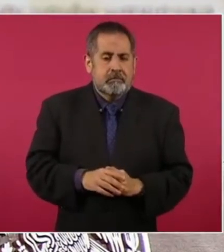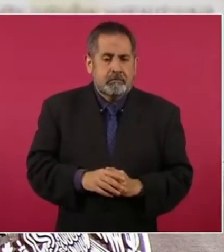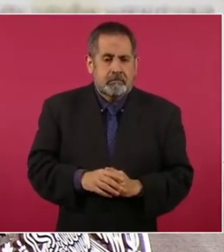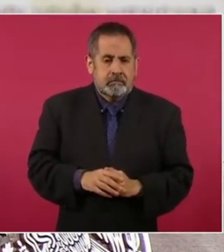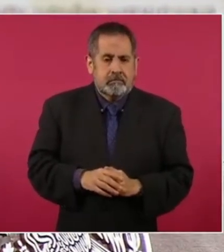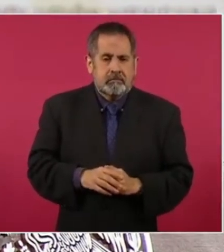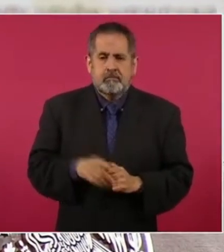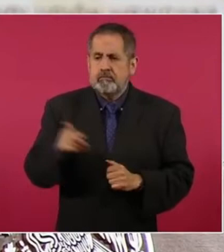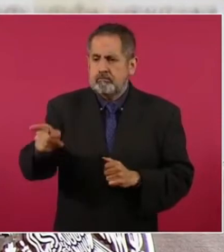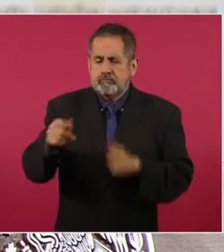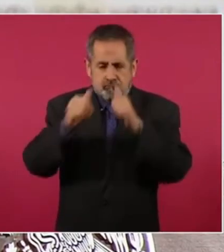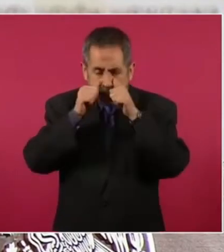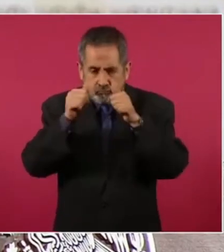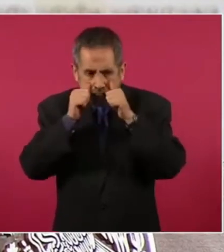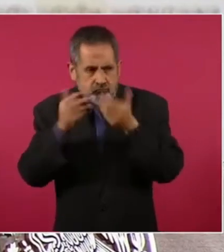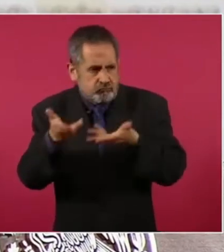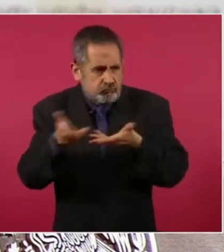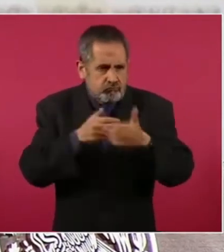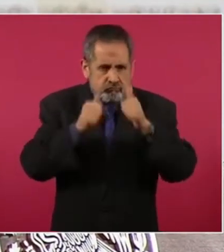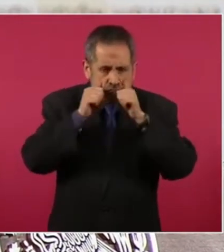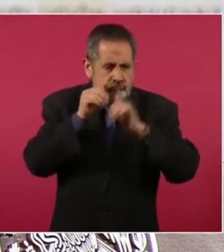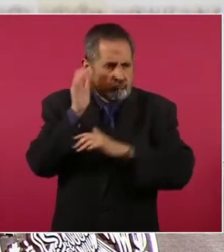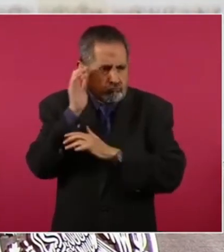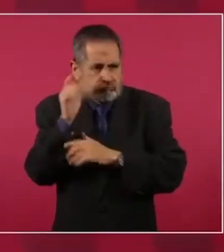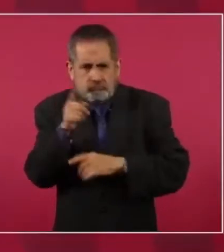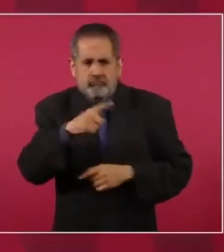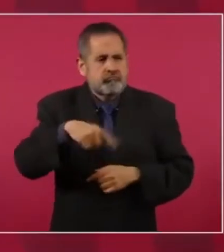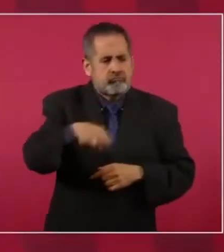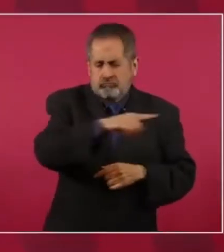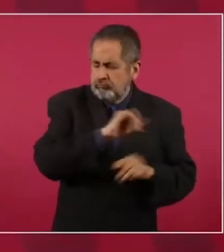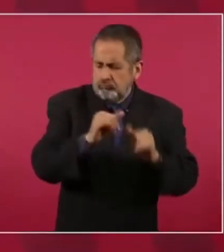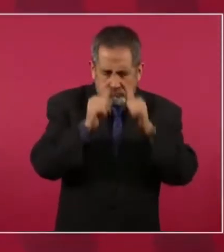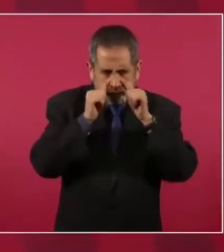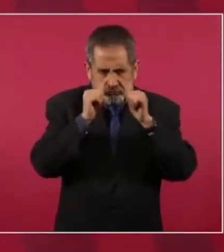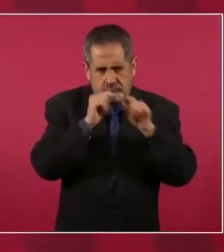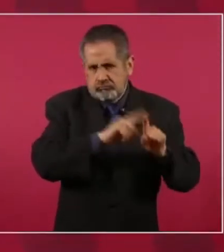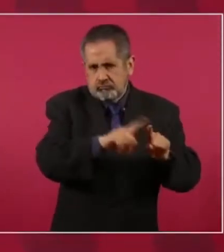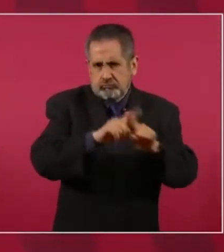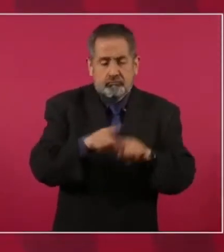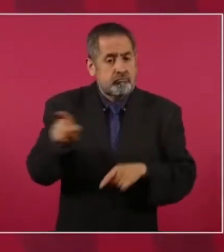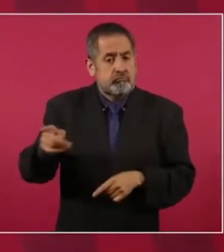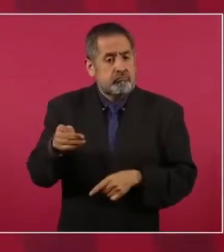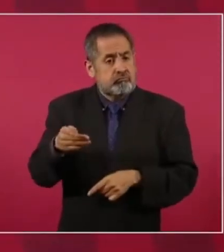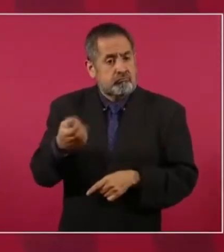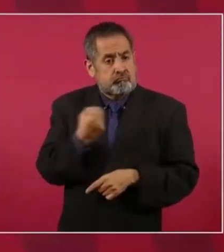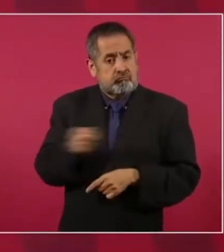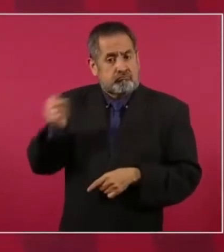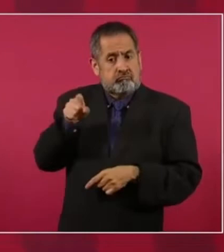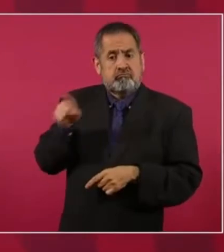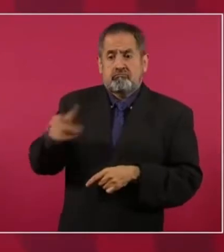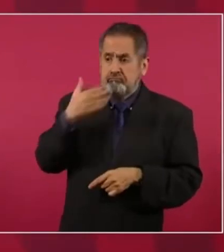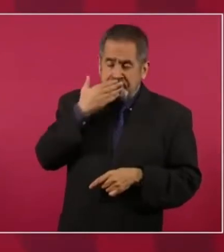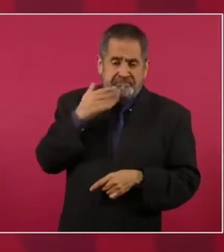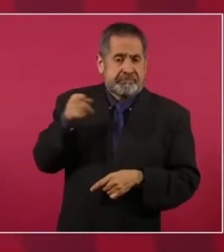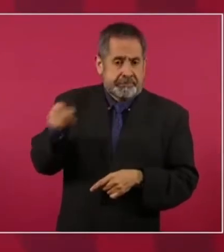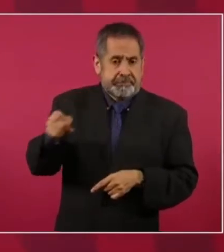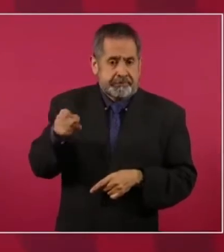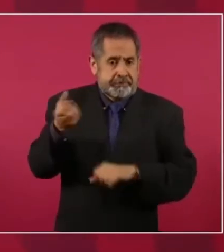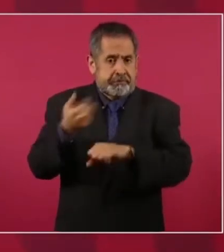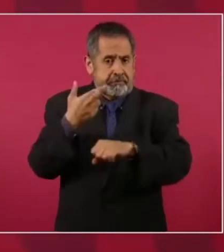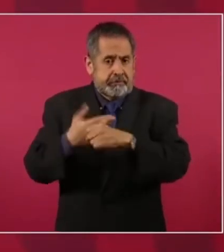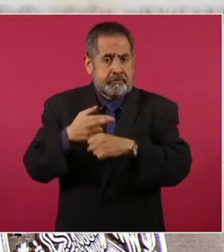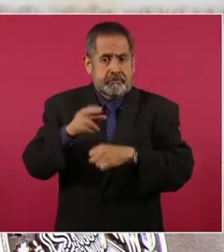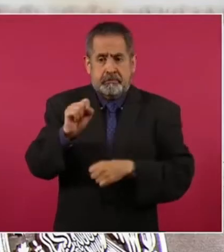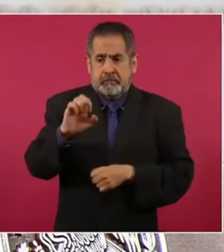está recibiendo a todos, escucha a todos. Es muy bueno el